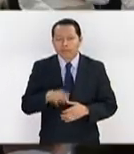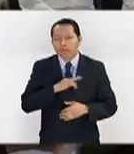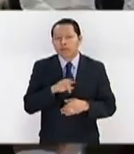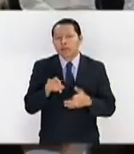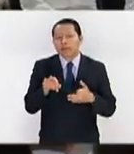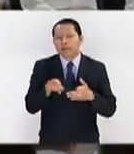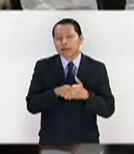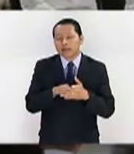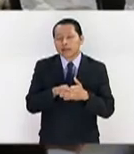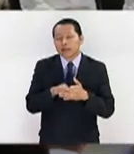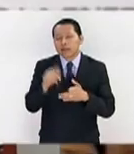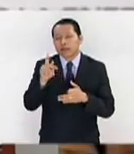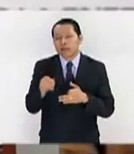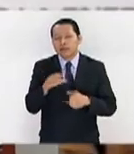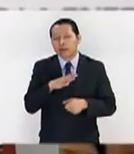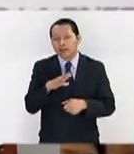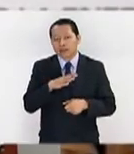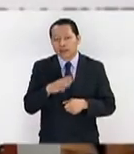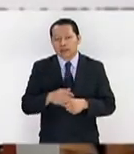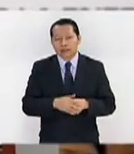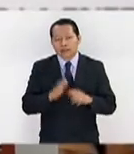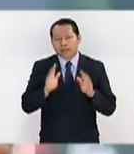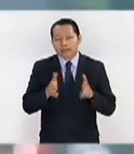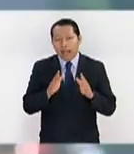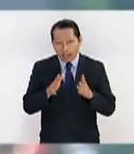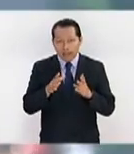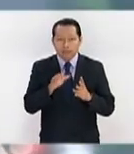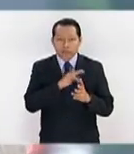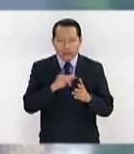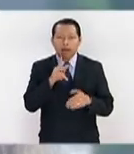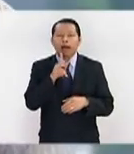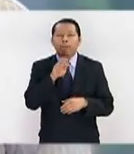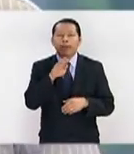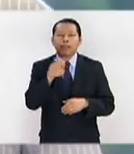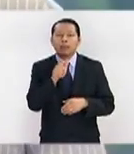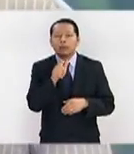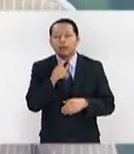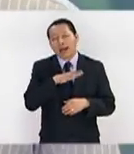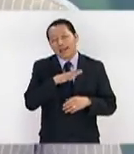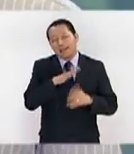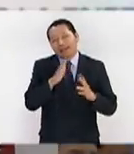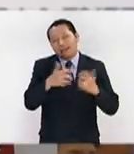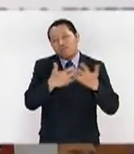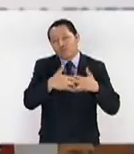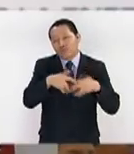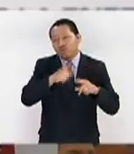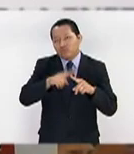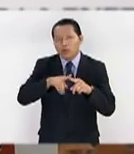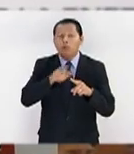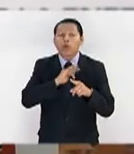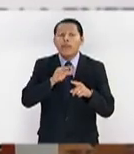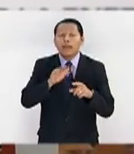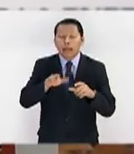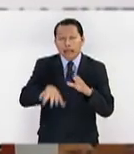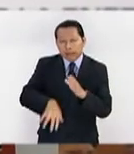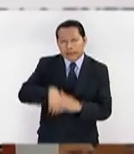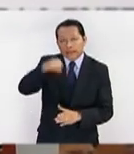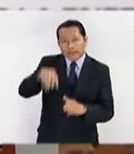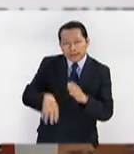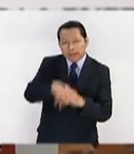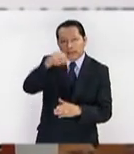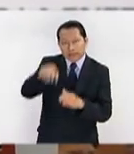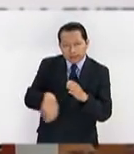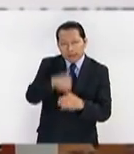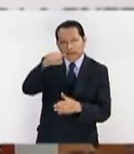cerca de donde hay ya infraestructura que hoy Pemex tiene y va a permitir procesar ese petróleo que extraiga de